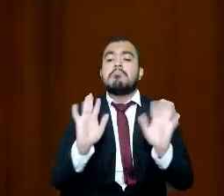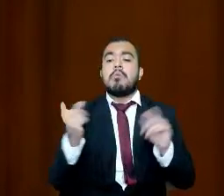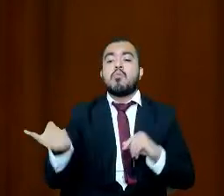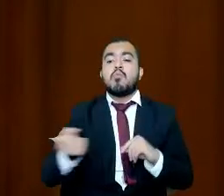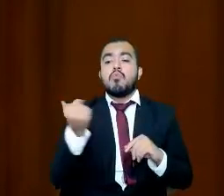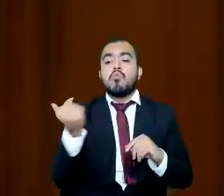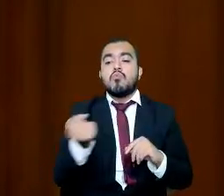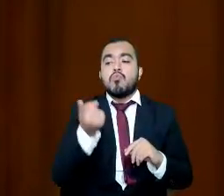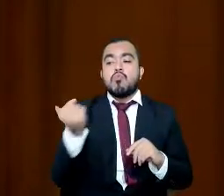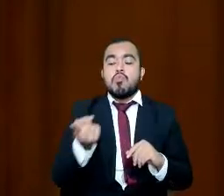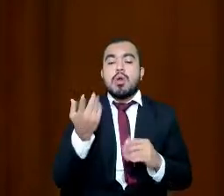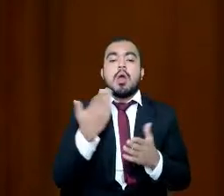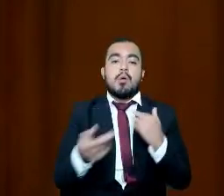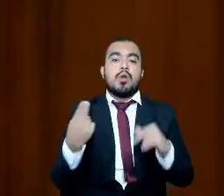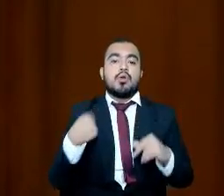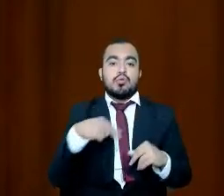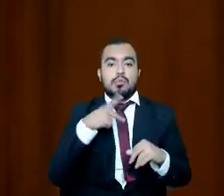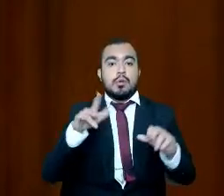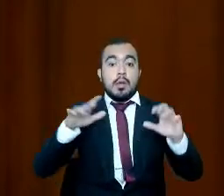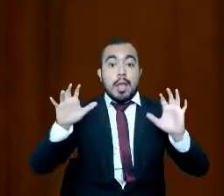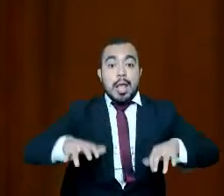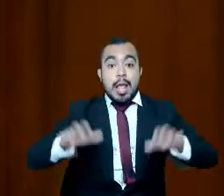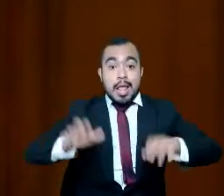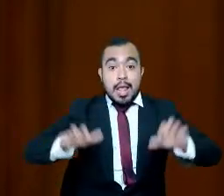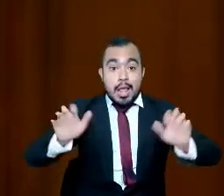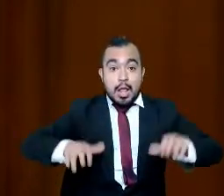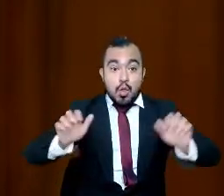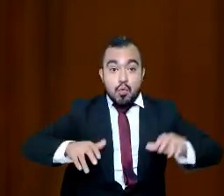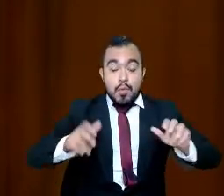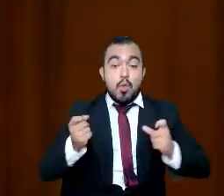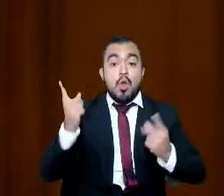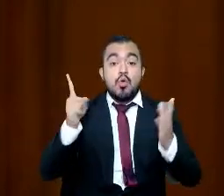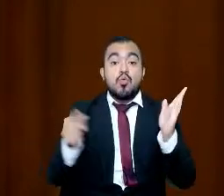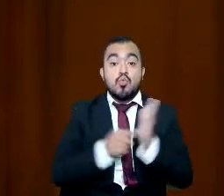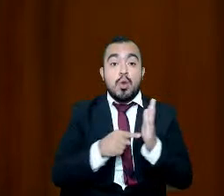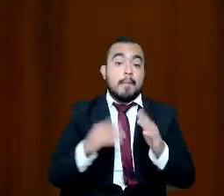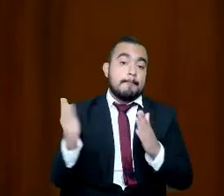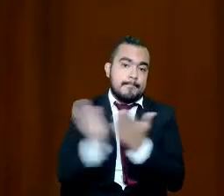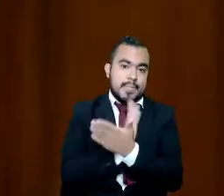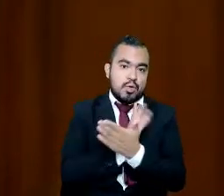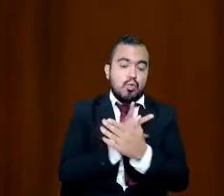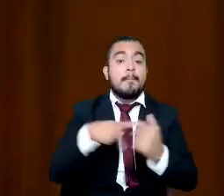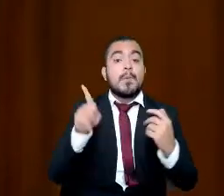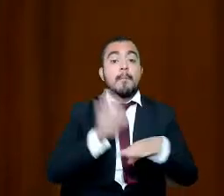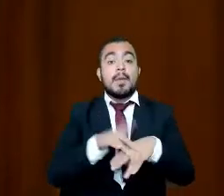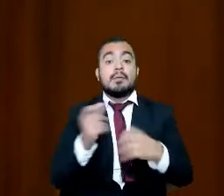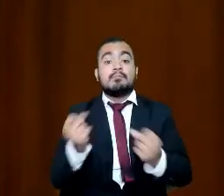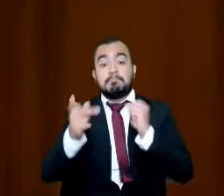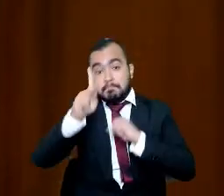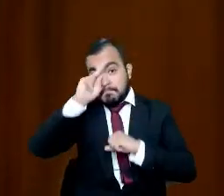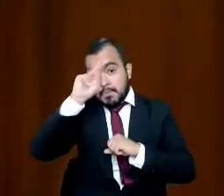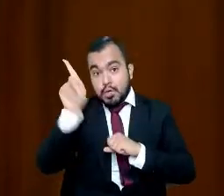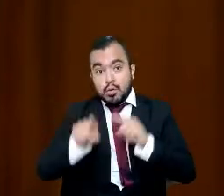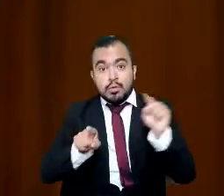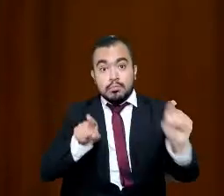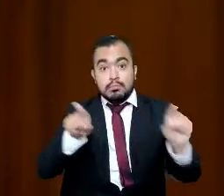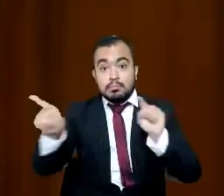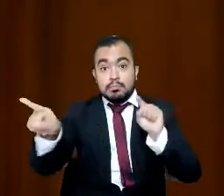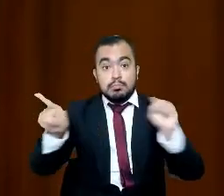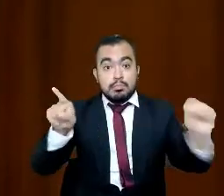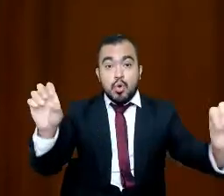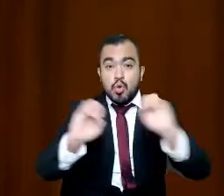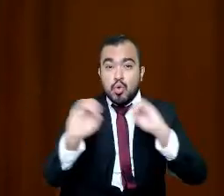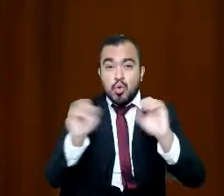Y está lloviendo menos en algunos lugares, pero más fuerte en lugares donde ni siquiera se había diseñado